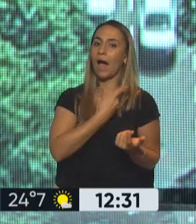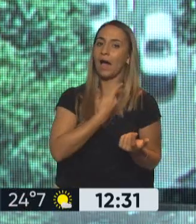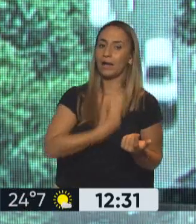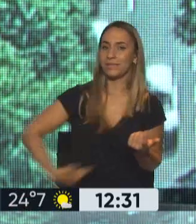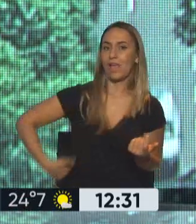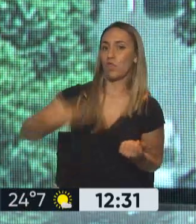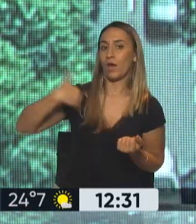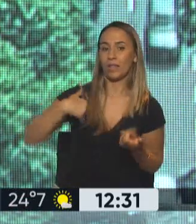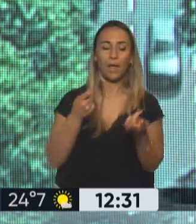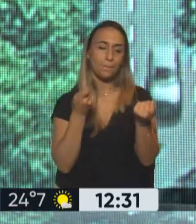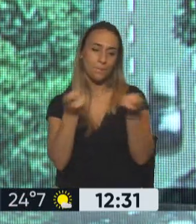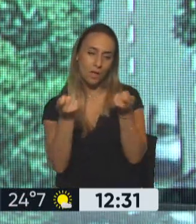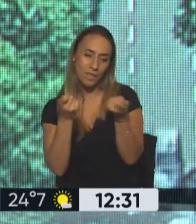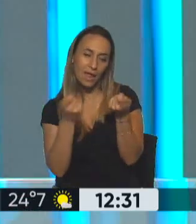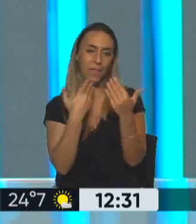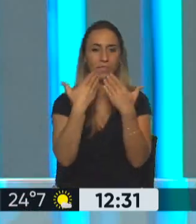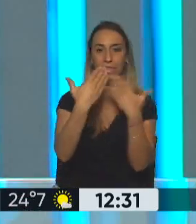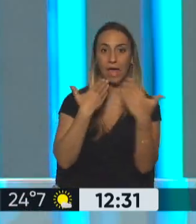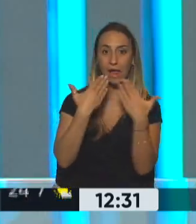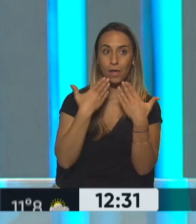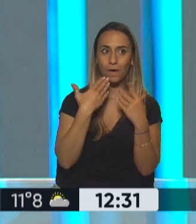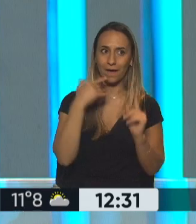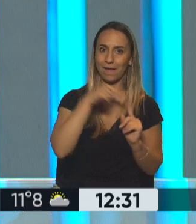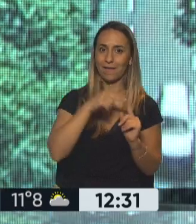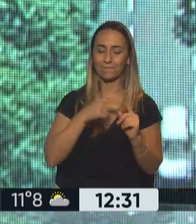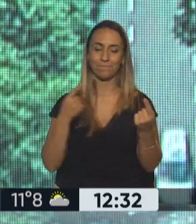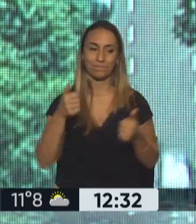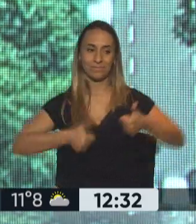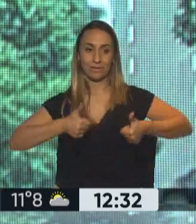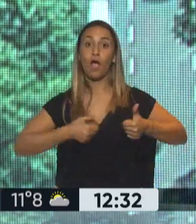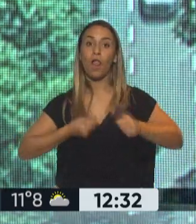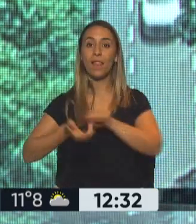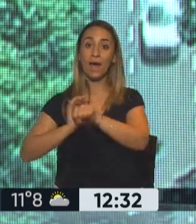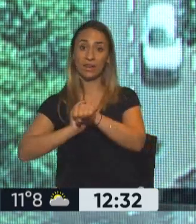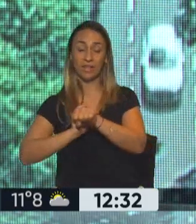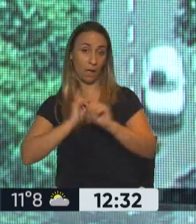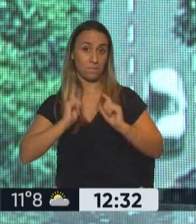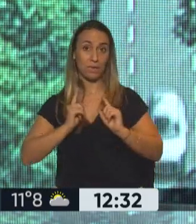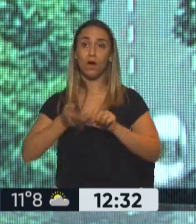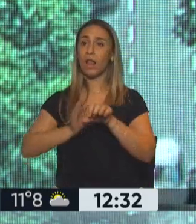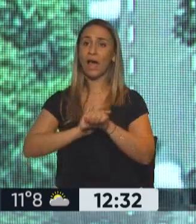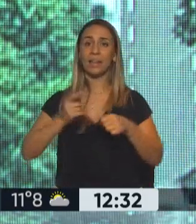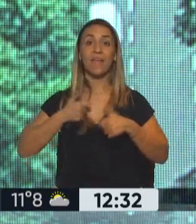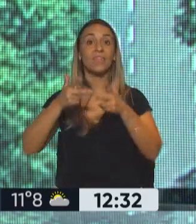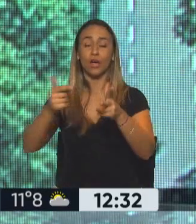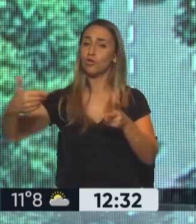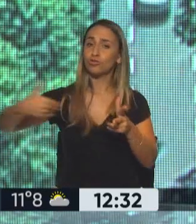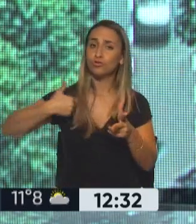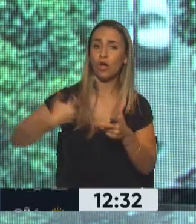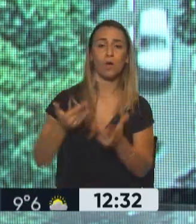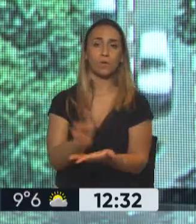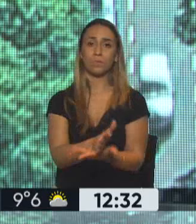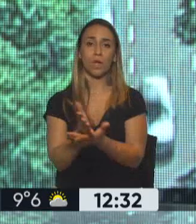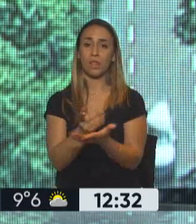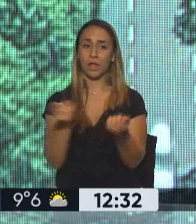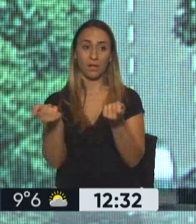mayor diálogo. Ahí compite con Rodríguez Larreta, porque Rodríguez Larreta venía de mencionarse a él mismo como un moderado. Claro. Bueno, sale el presidente y